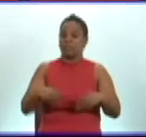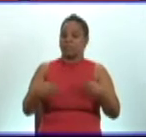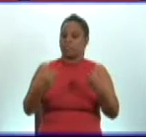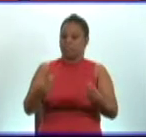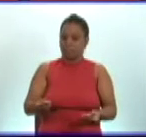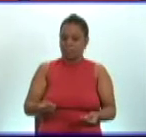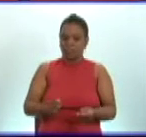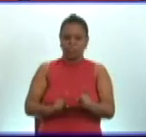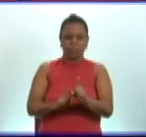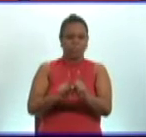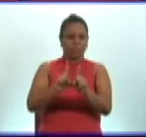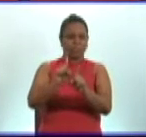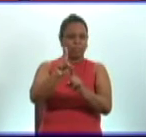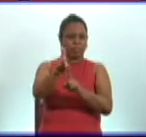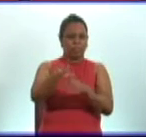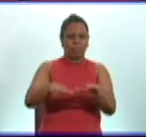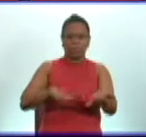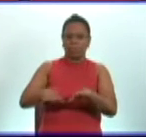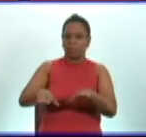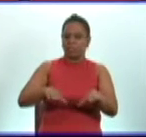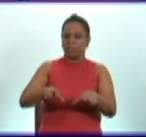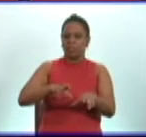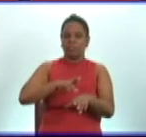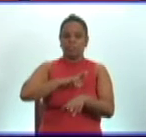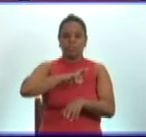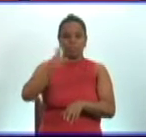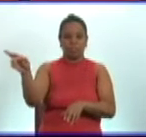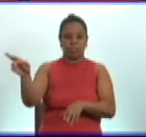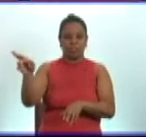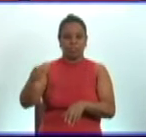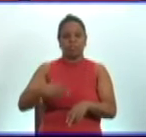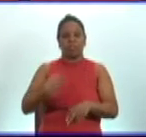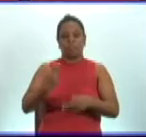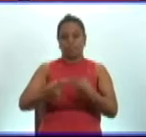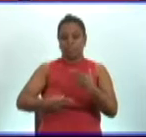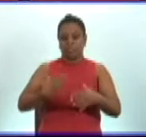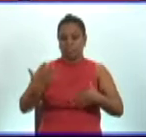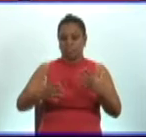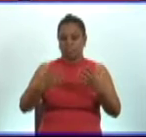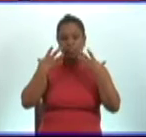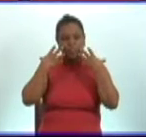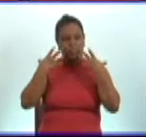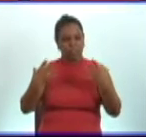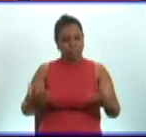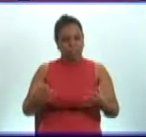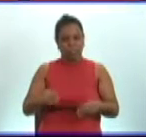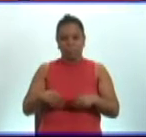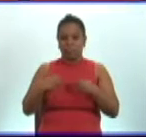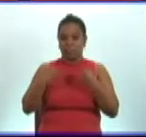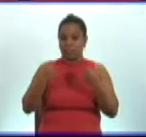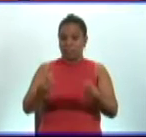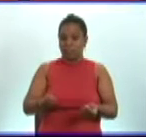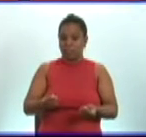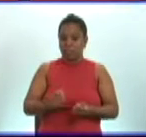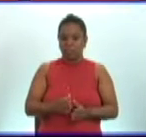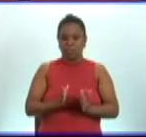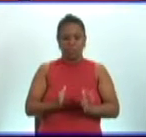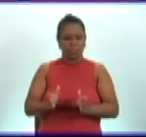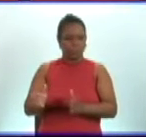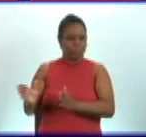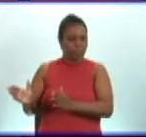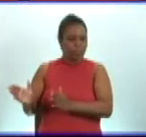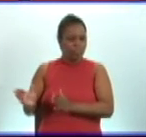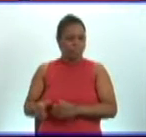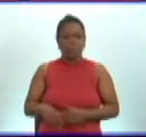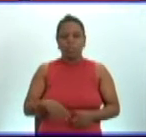movimiento revolucionario y se van a dar acciones importantes que le van a conceder a esas tropas españolas derrotas